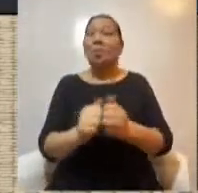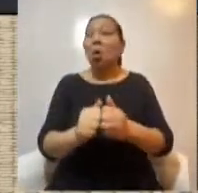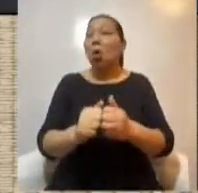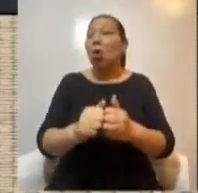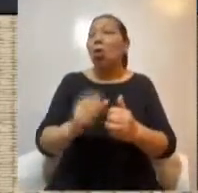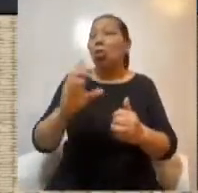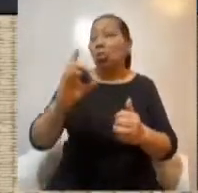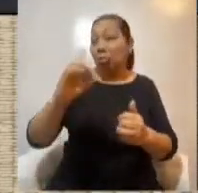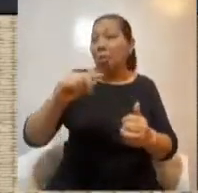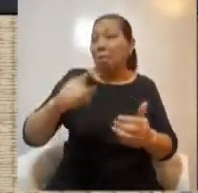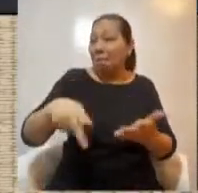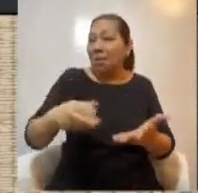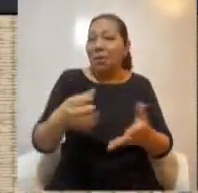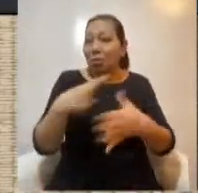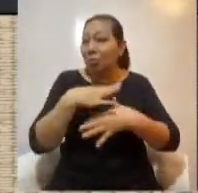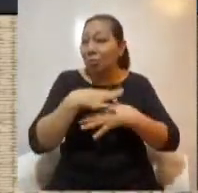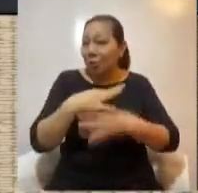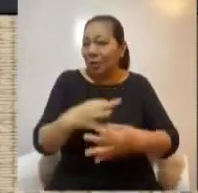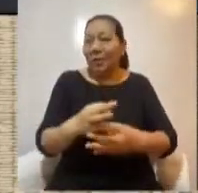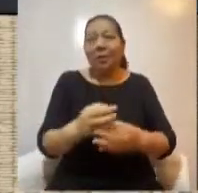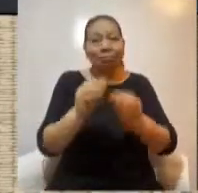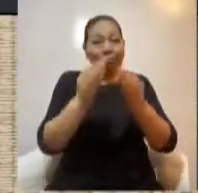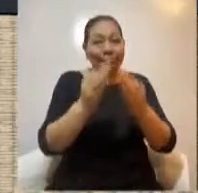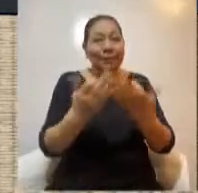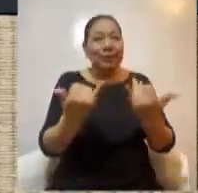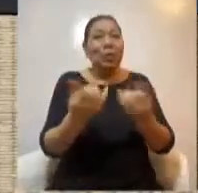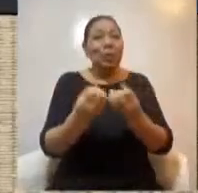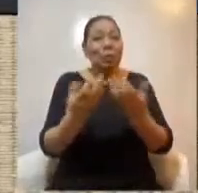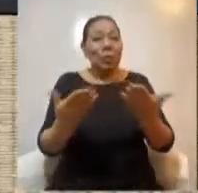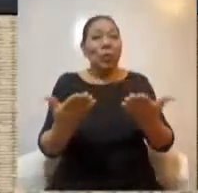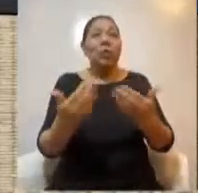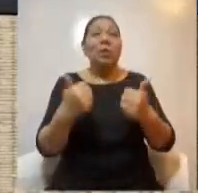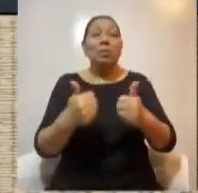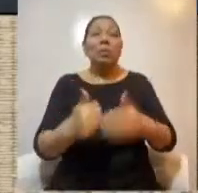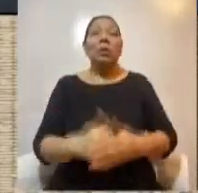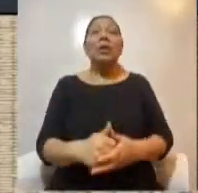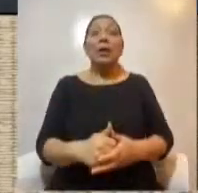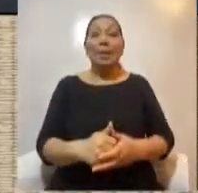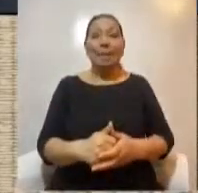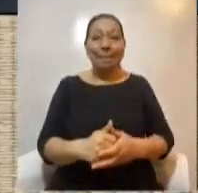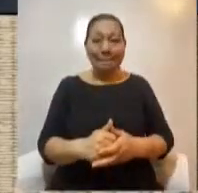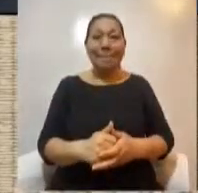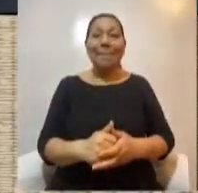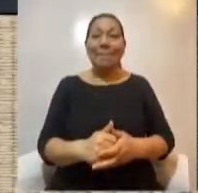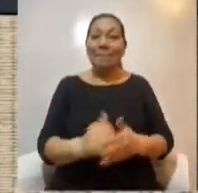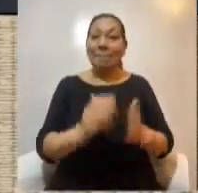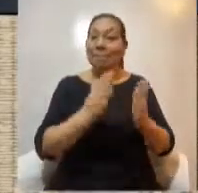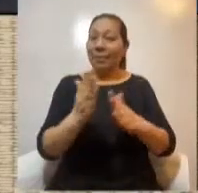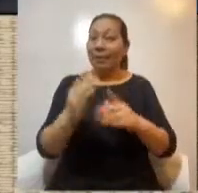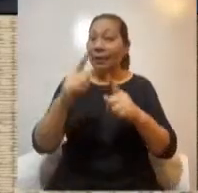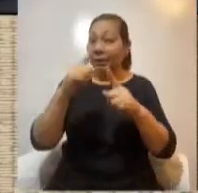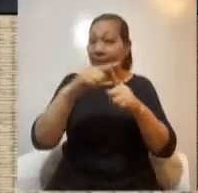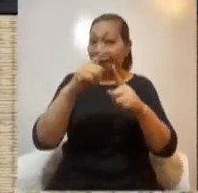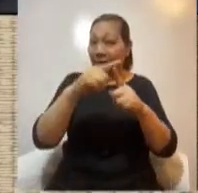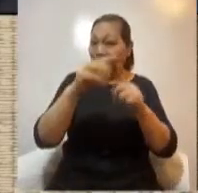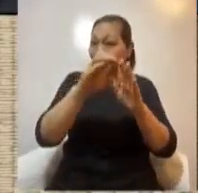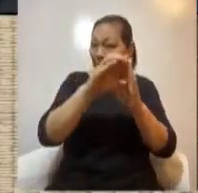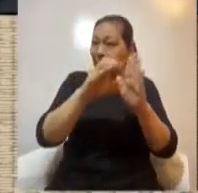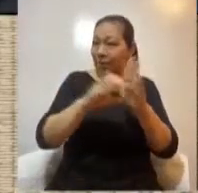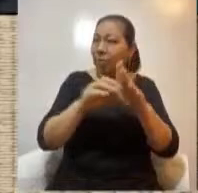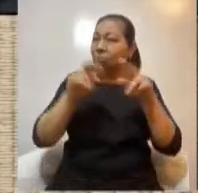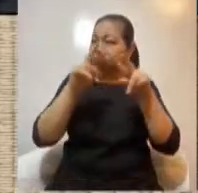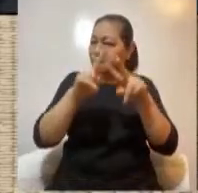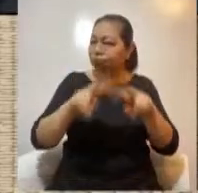la dogmática, es muy, muy interesante y muy ejemplar de muchas cosas buenas. Bien, el Tribunal